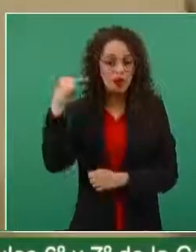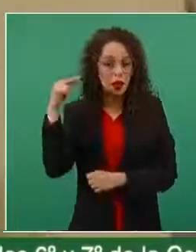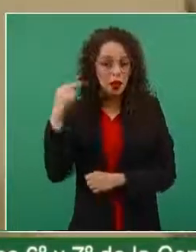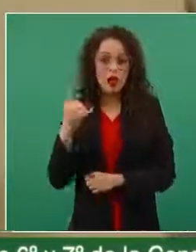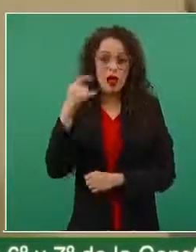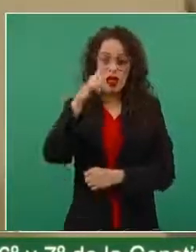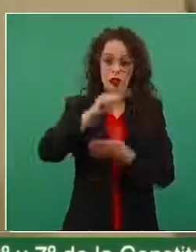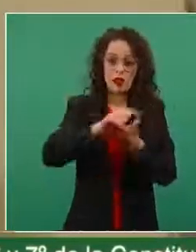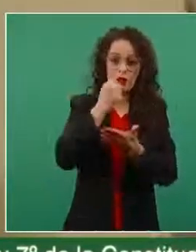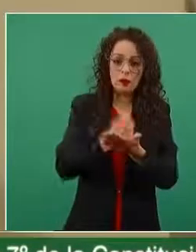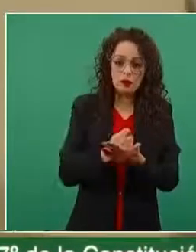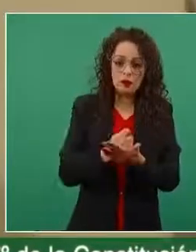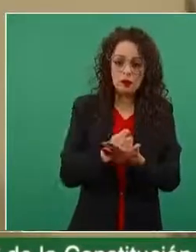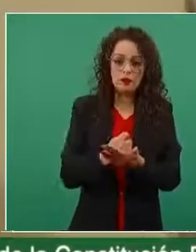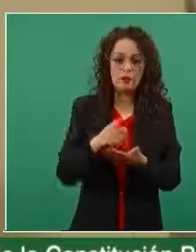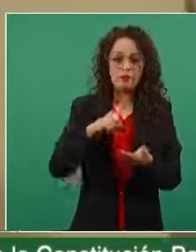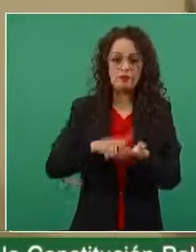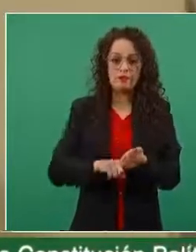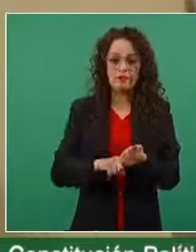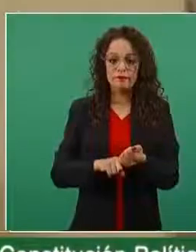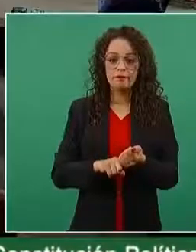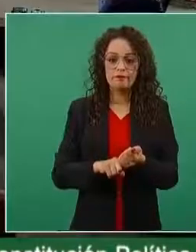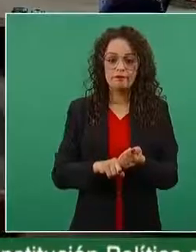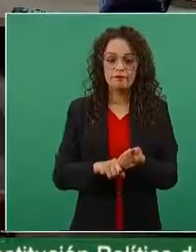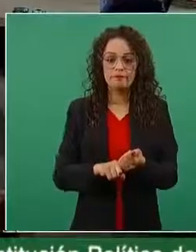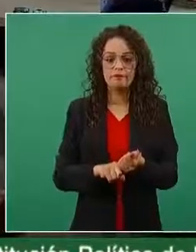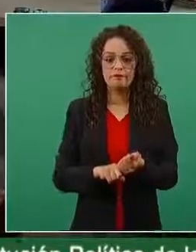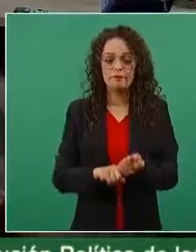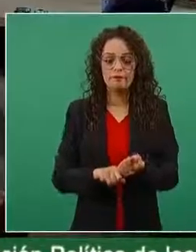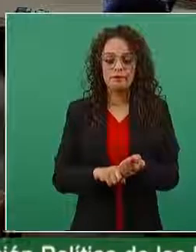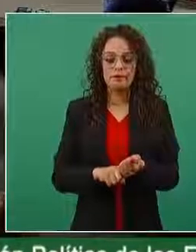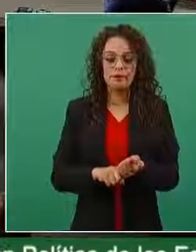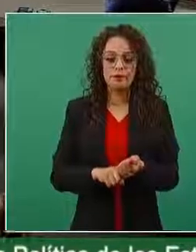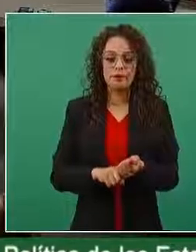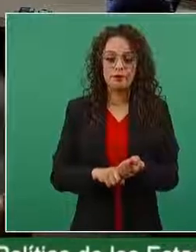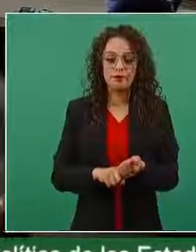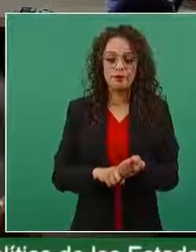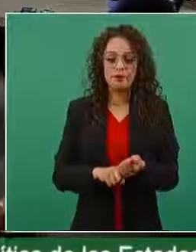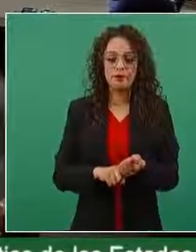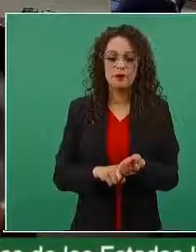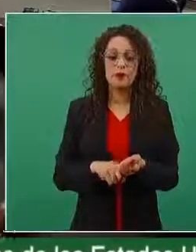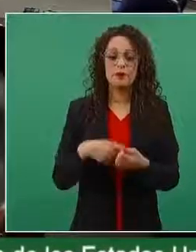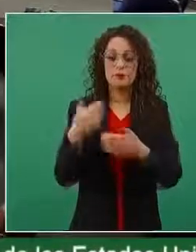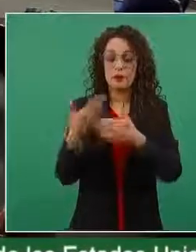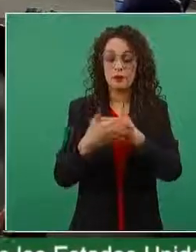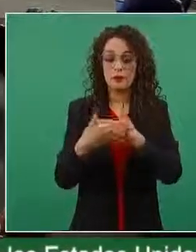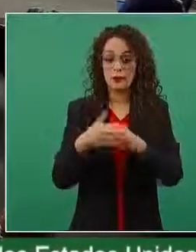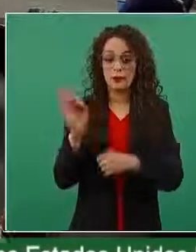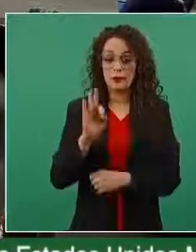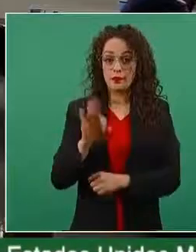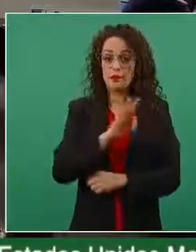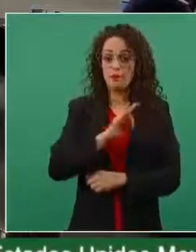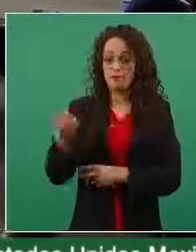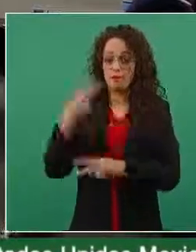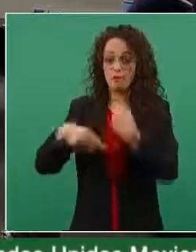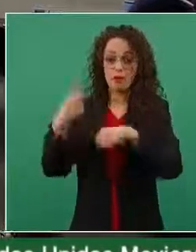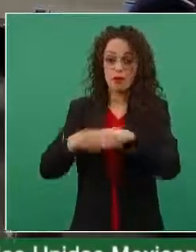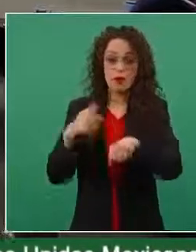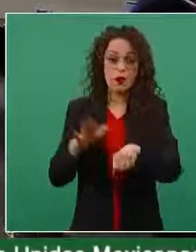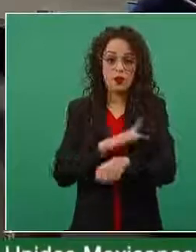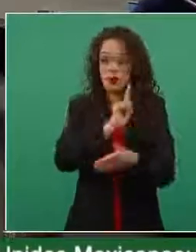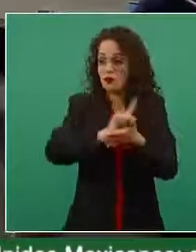estamos experimentando un nivel de salinidad que ya al mediano plazo podría causar un brote de